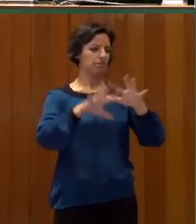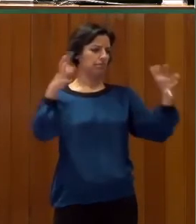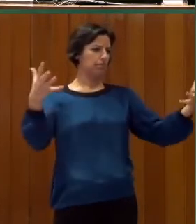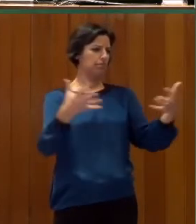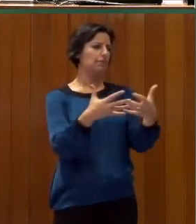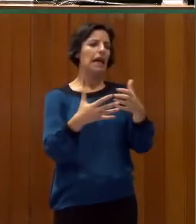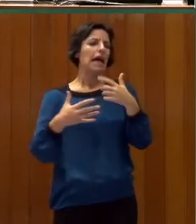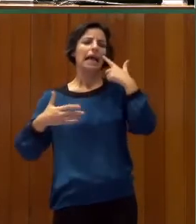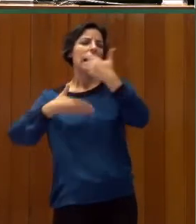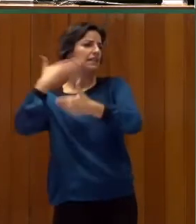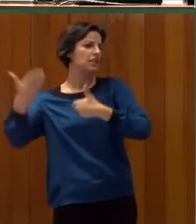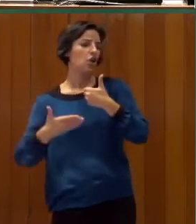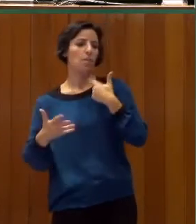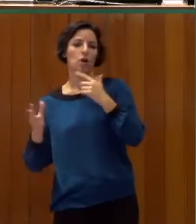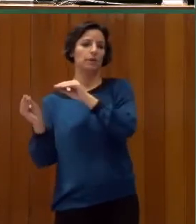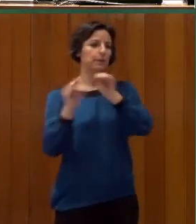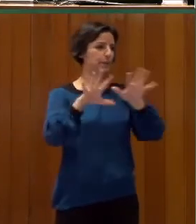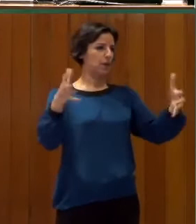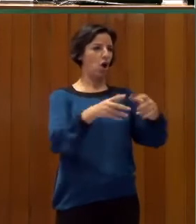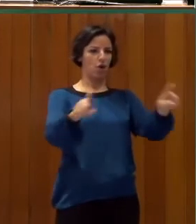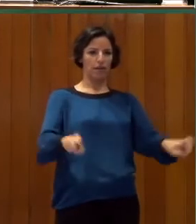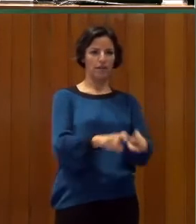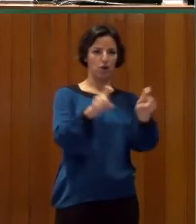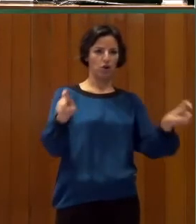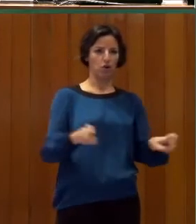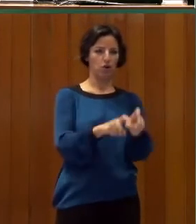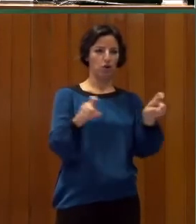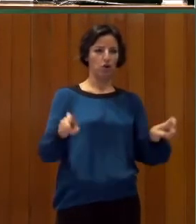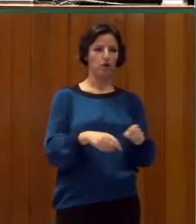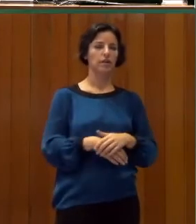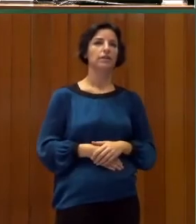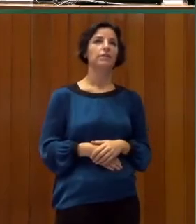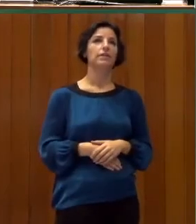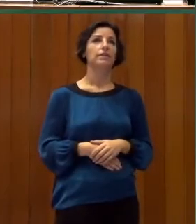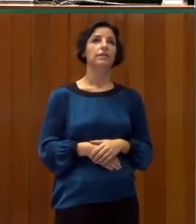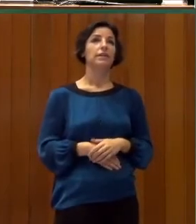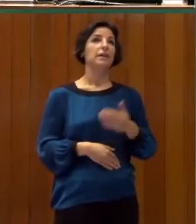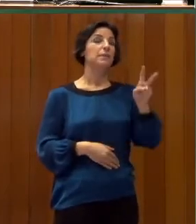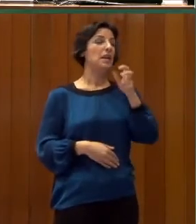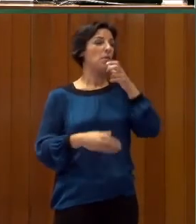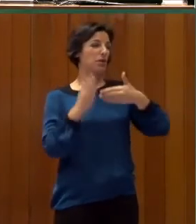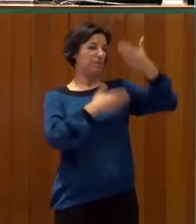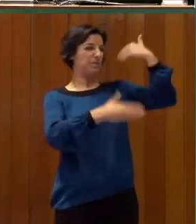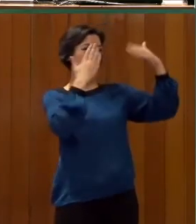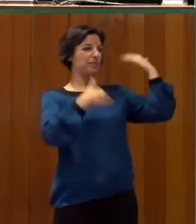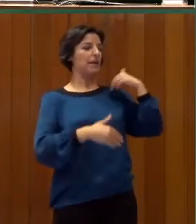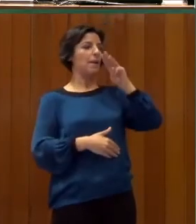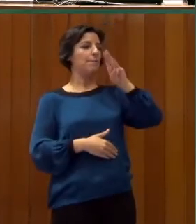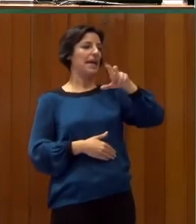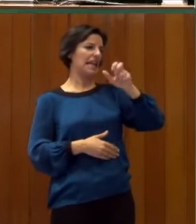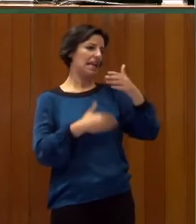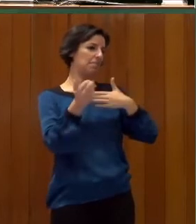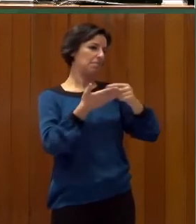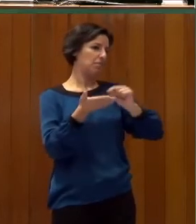Stroop clásico de Golden, adaptada de la tarea empleada por Penner y basada a su vez en la diseñada por